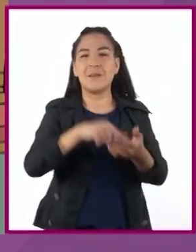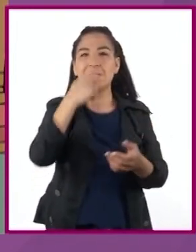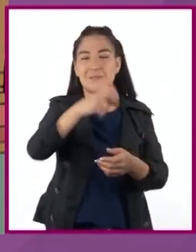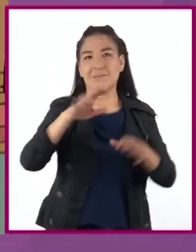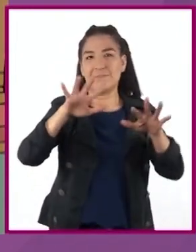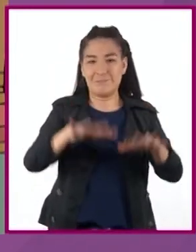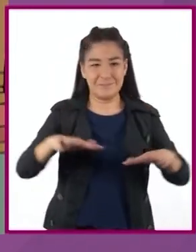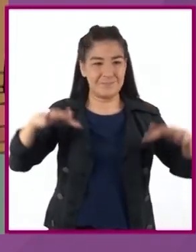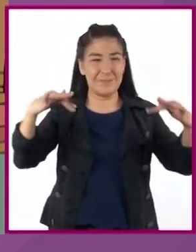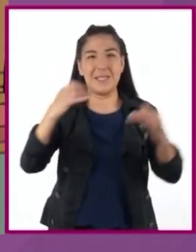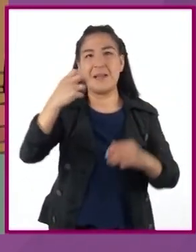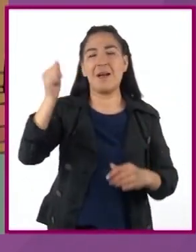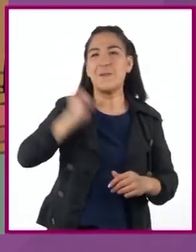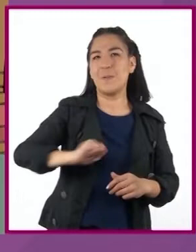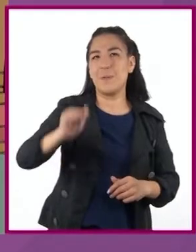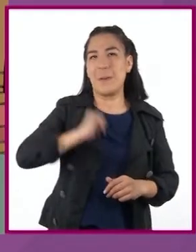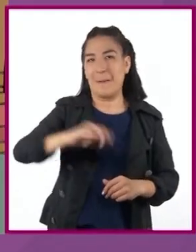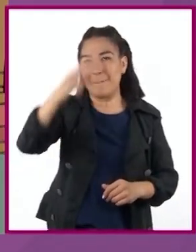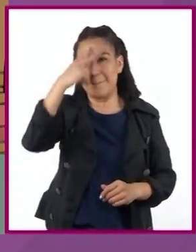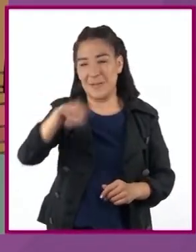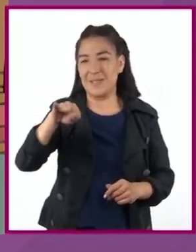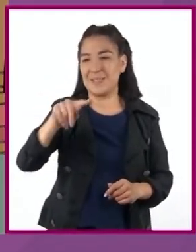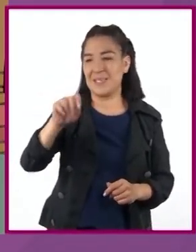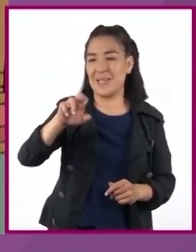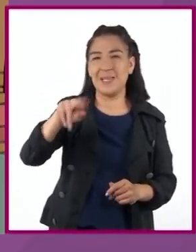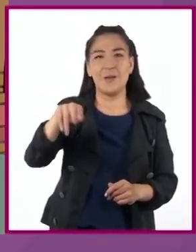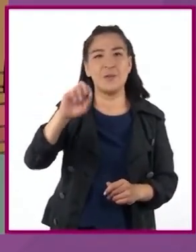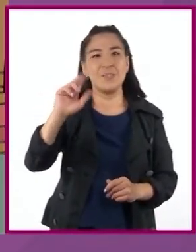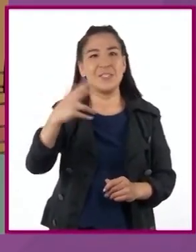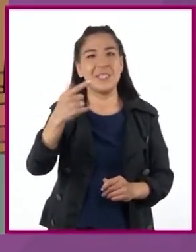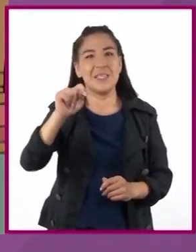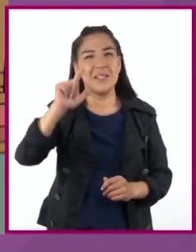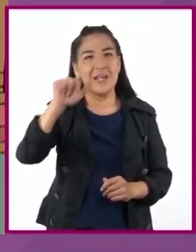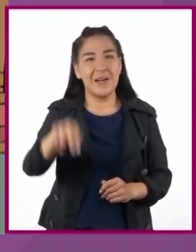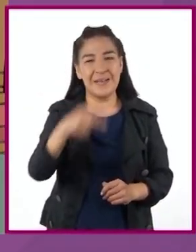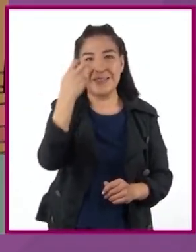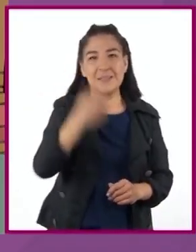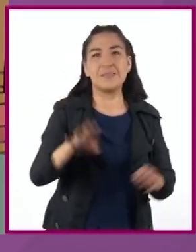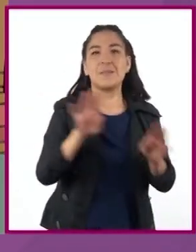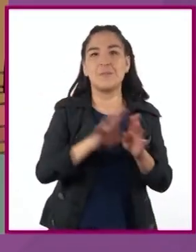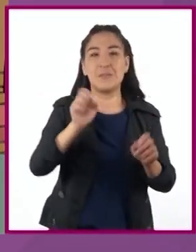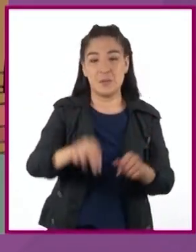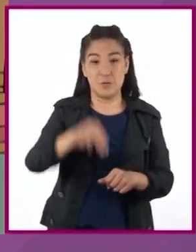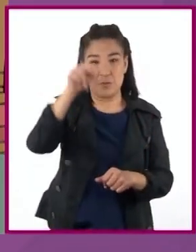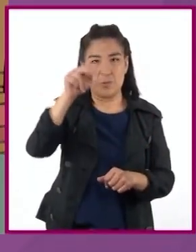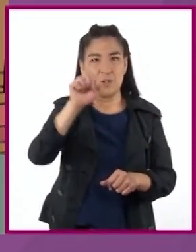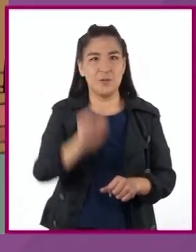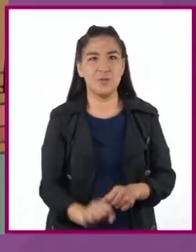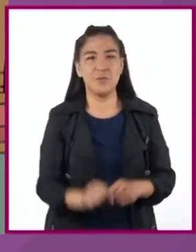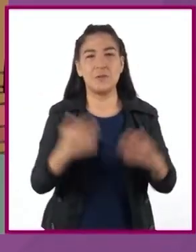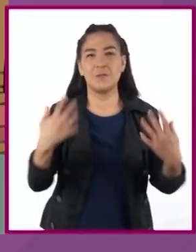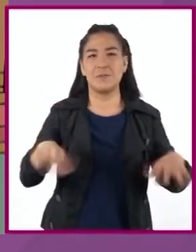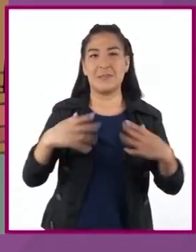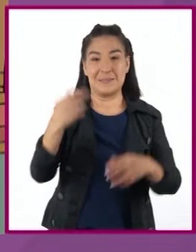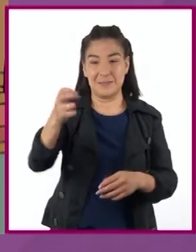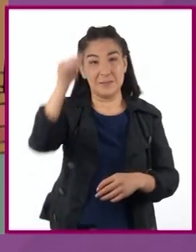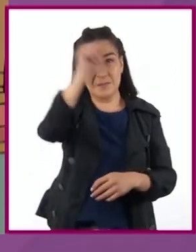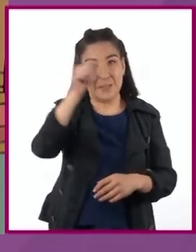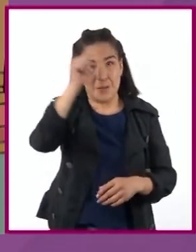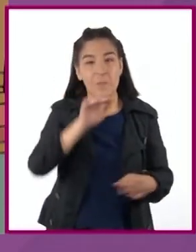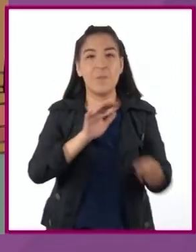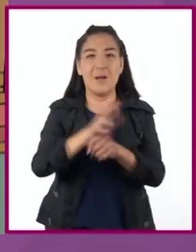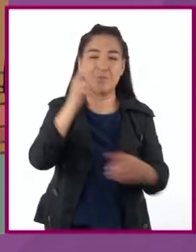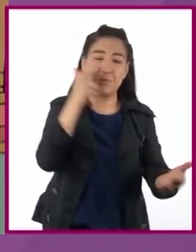Tenochtitlan, ¿sí? Y las susodichas escaleras estaban dispuestas de norte a sur. Nada más los sacerdotes y las víctimas